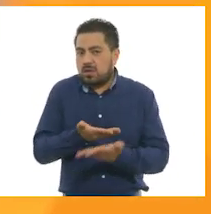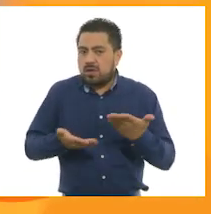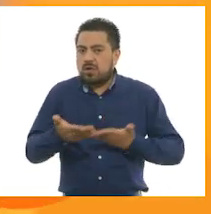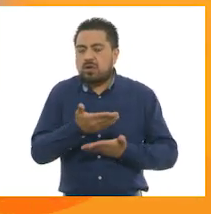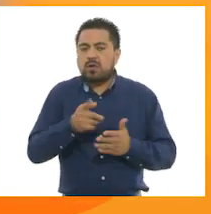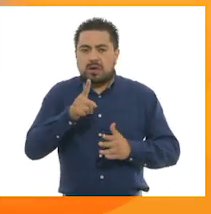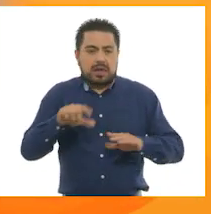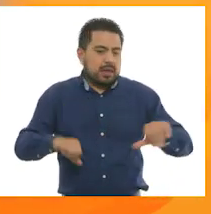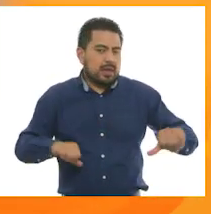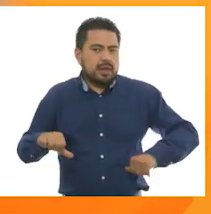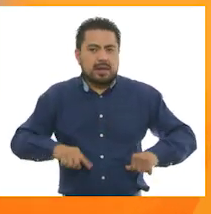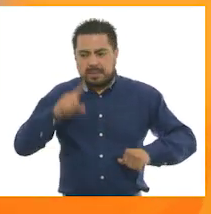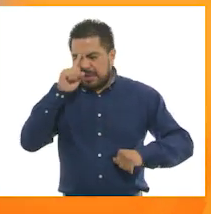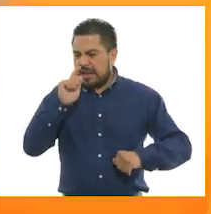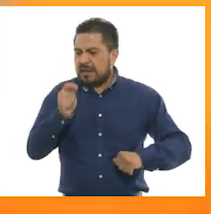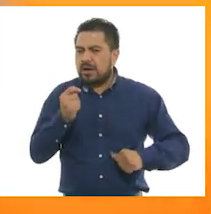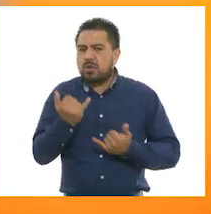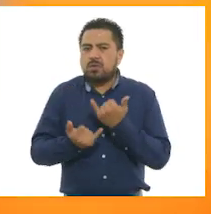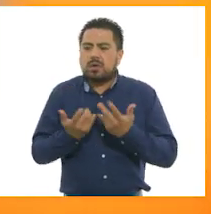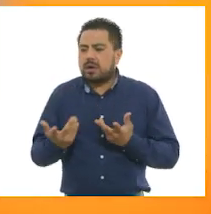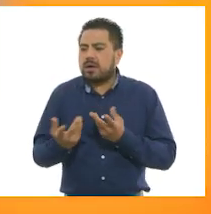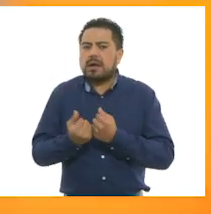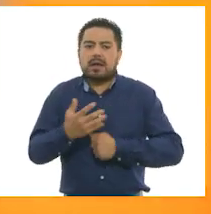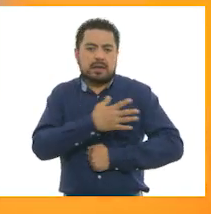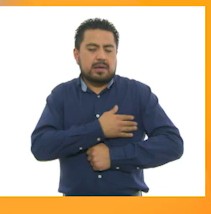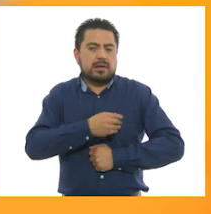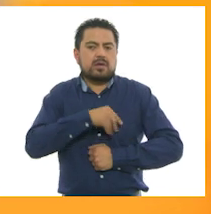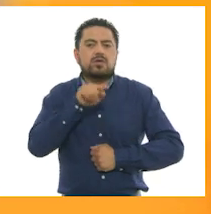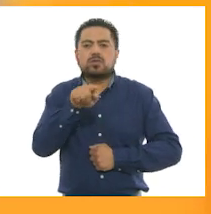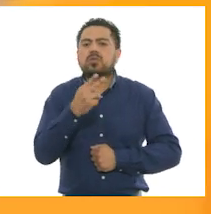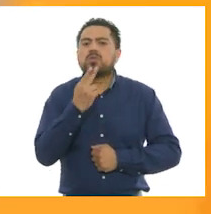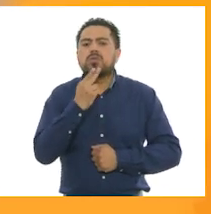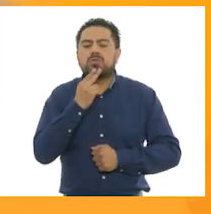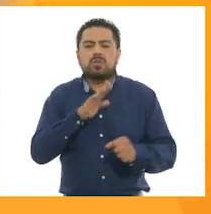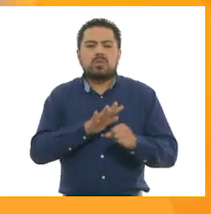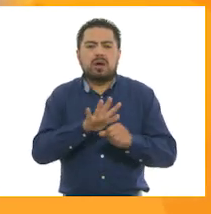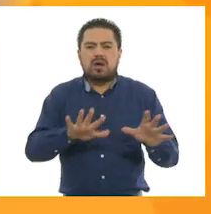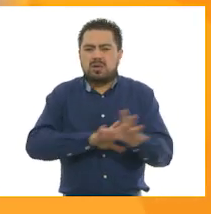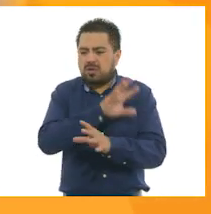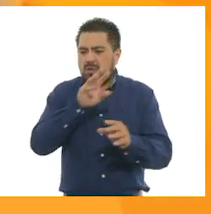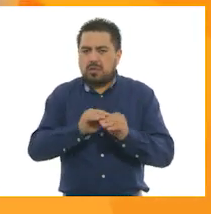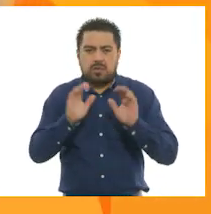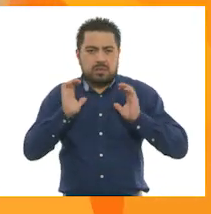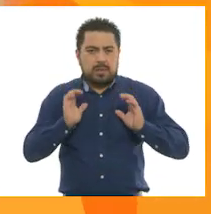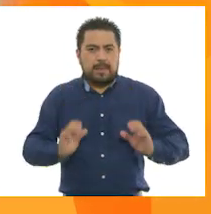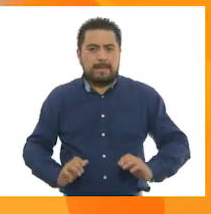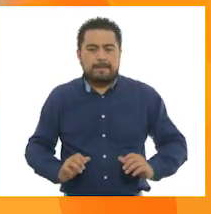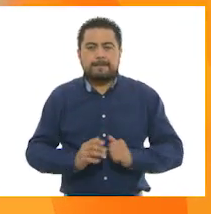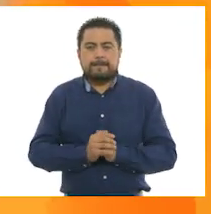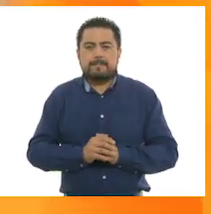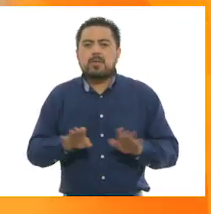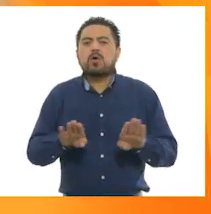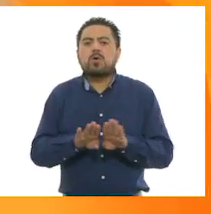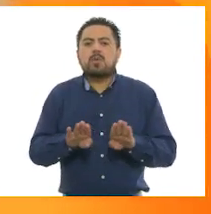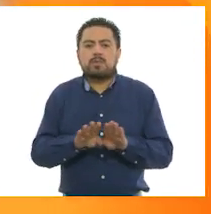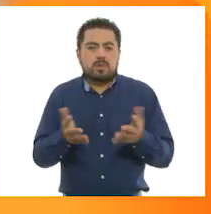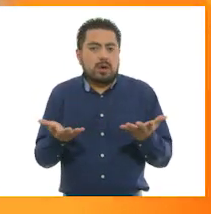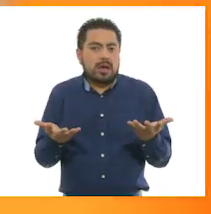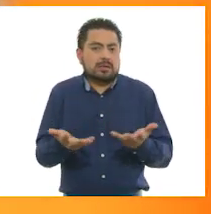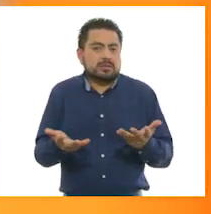una actividad para jugar con tu hijo o hija utilizando todo el cuerpo. ¿Cómo lo